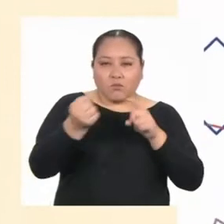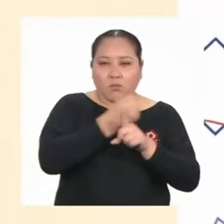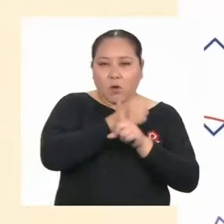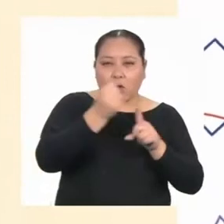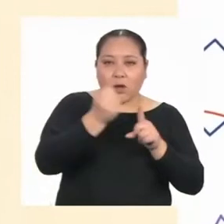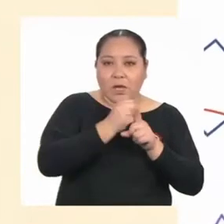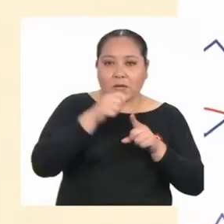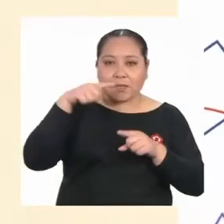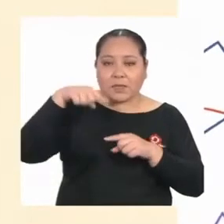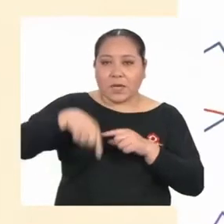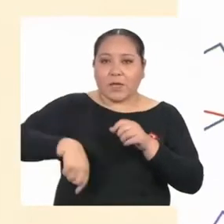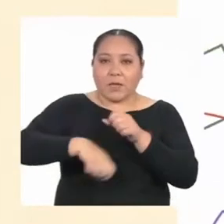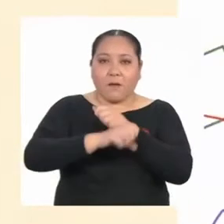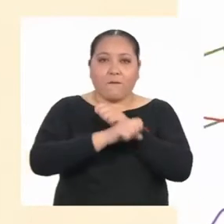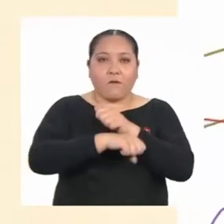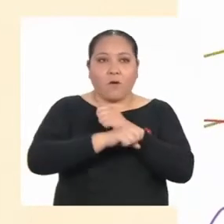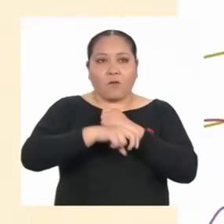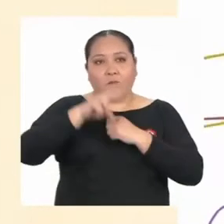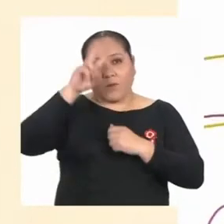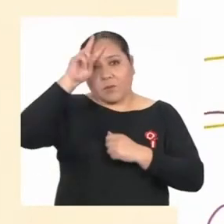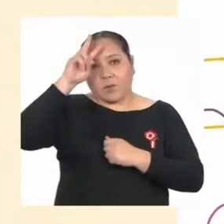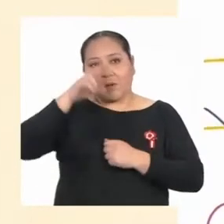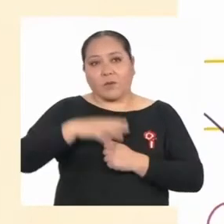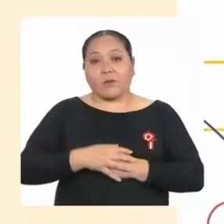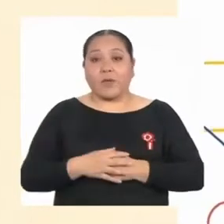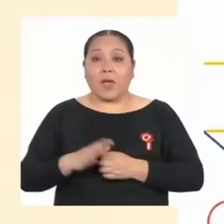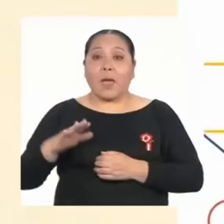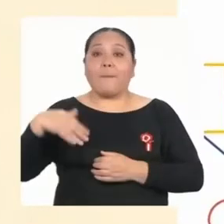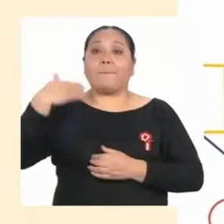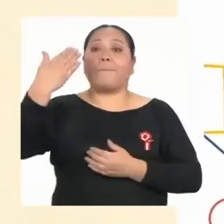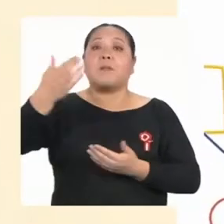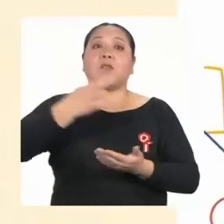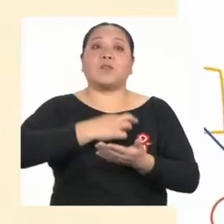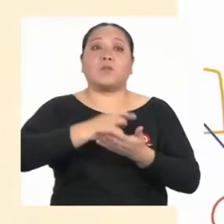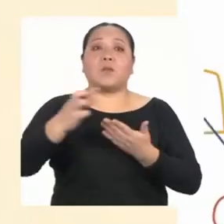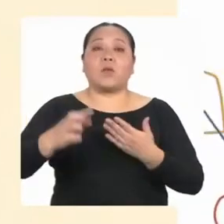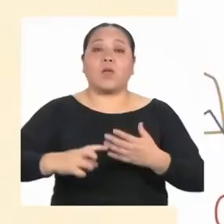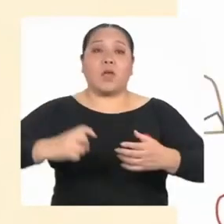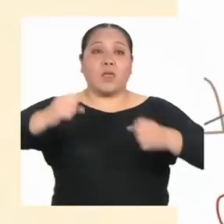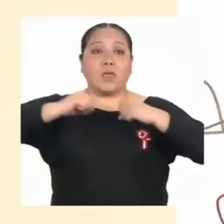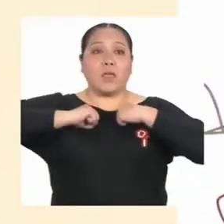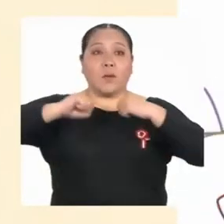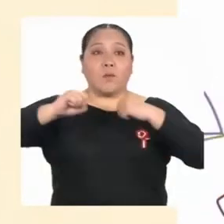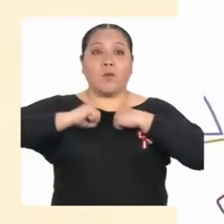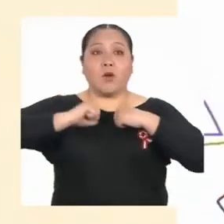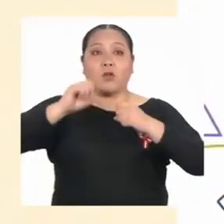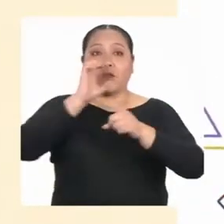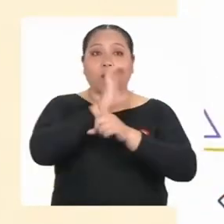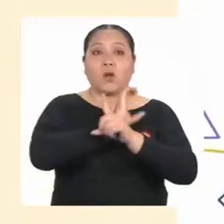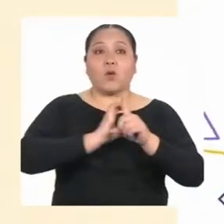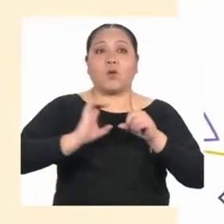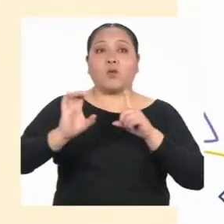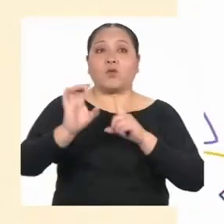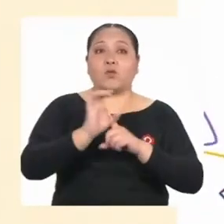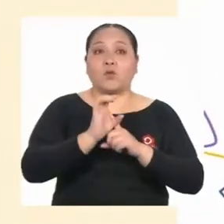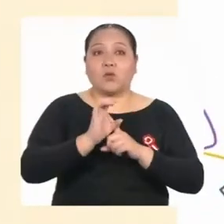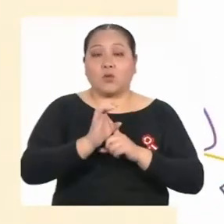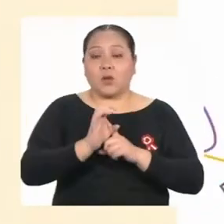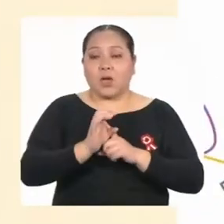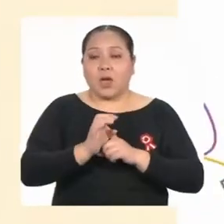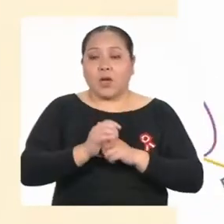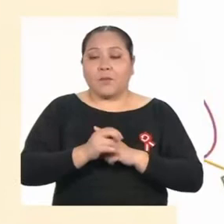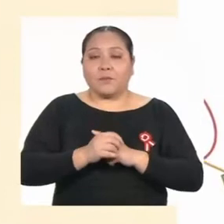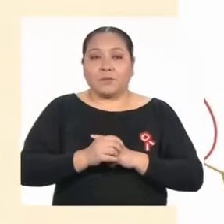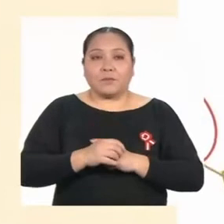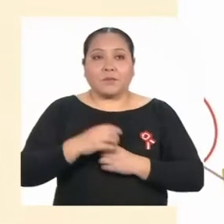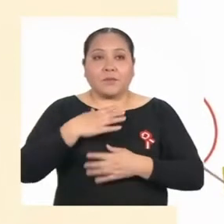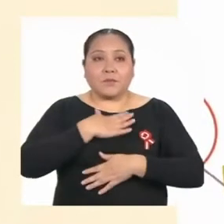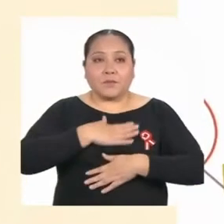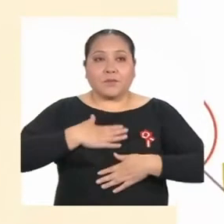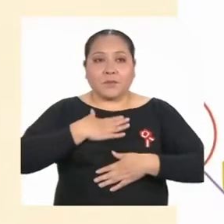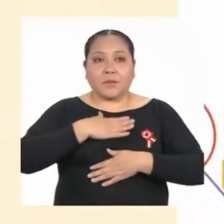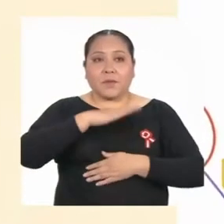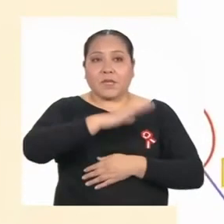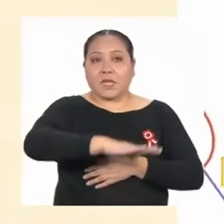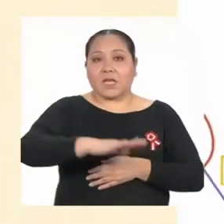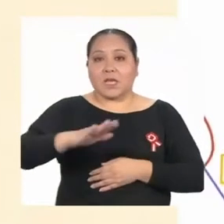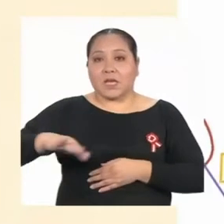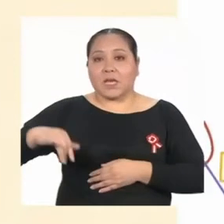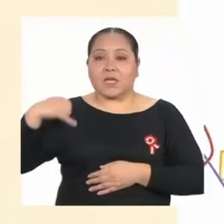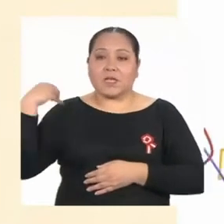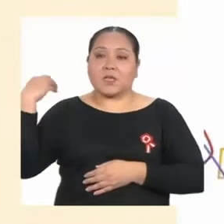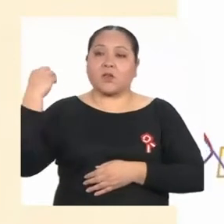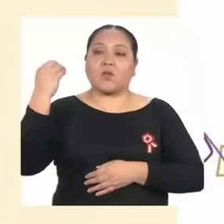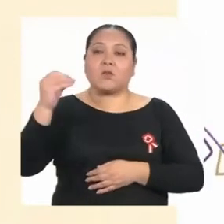En el próximo programa se seguirá con deporte, cultura, recreación, niñez